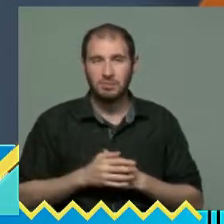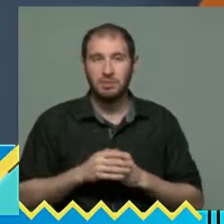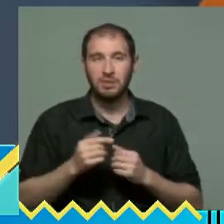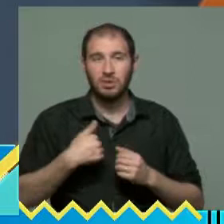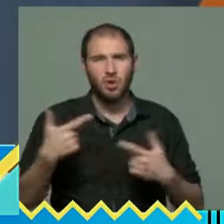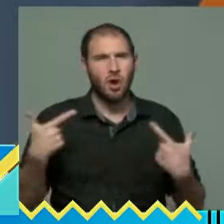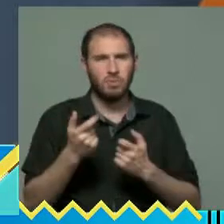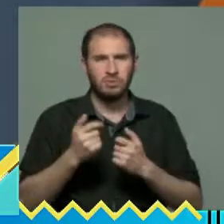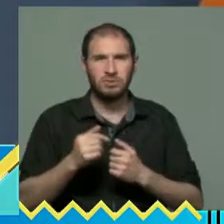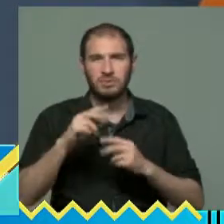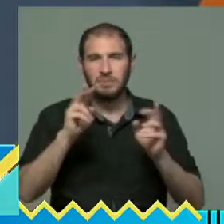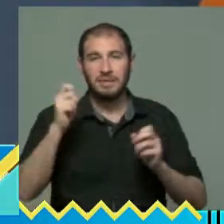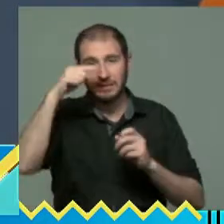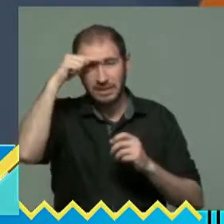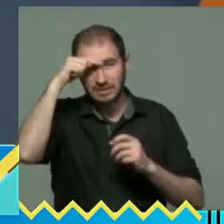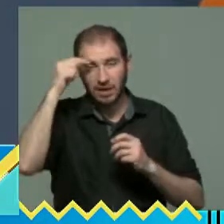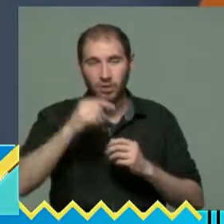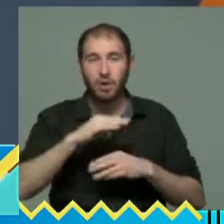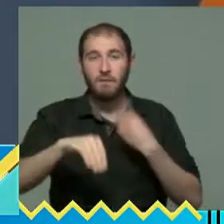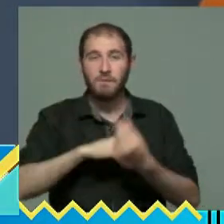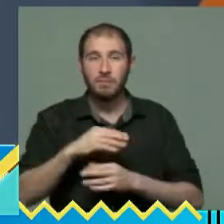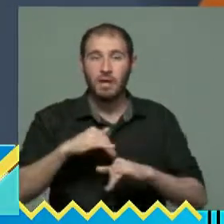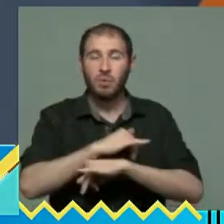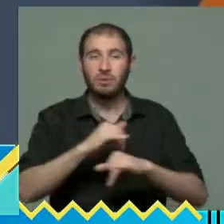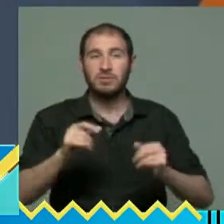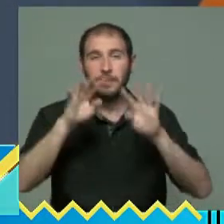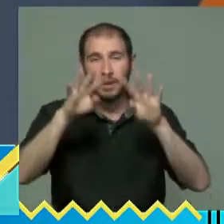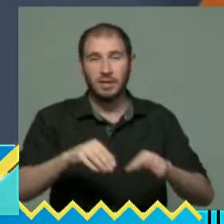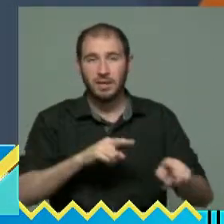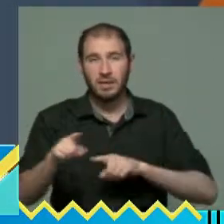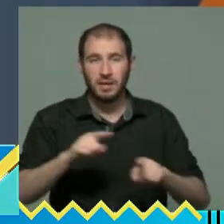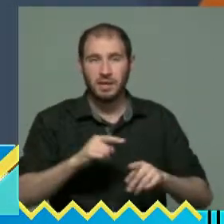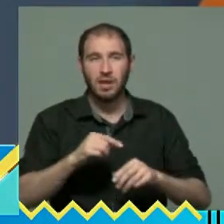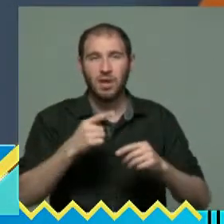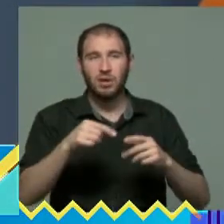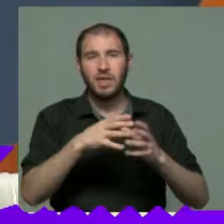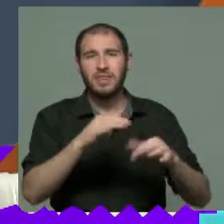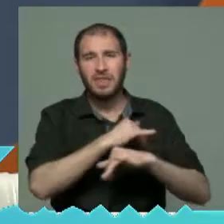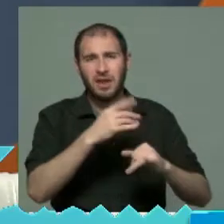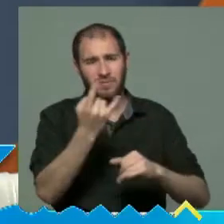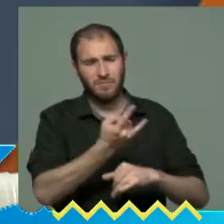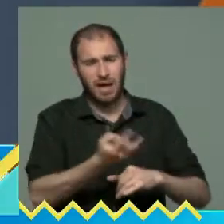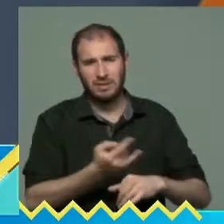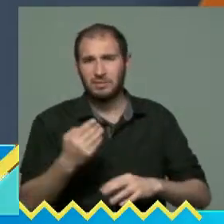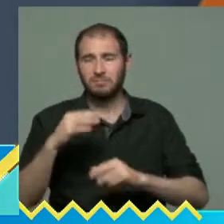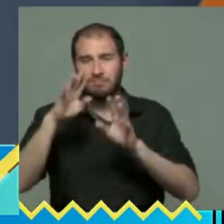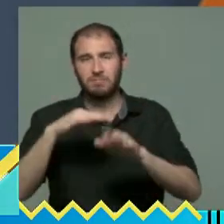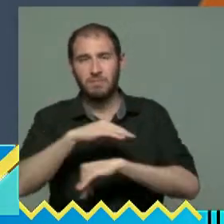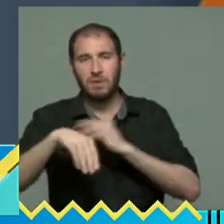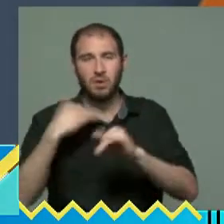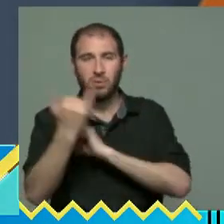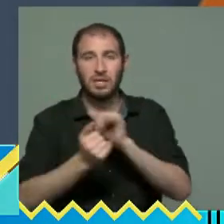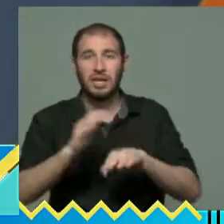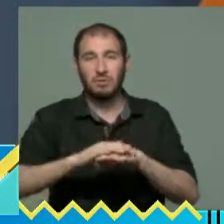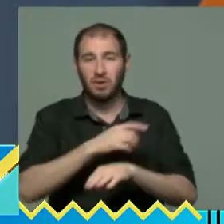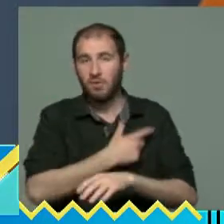sentido contrario sobre Santiago Maldonado. Tal es así que la familia tuvo que hacer una página web para desmentir operaciones de prensa. ¿Es responsabilidad del